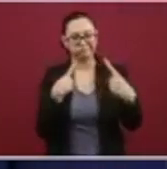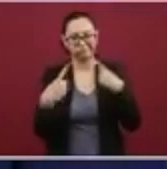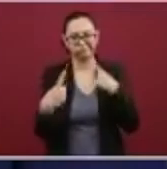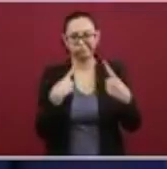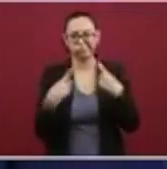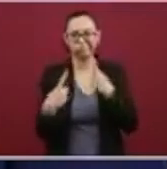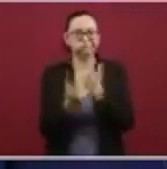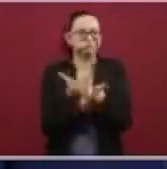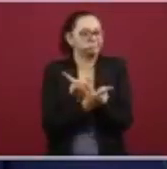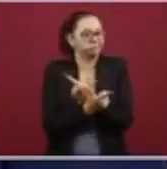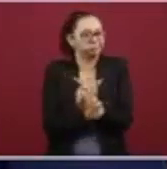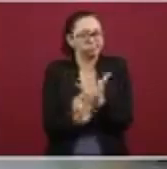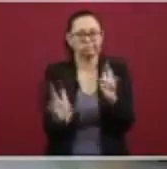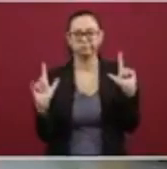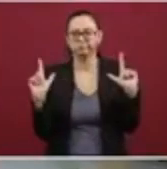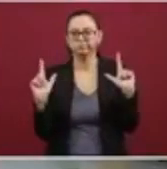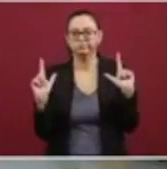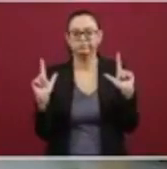libre,